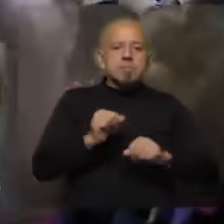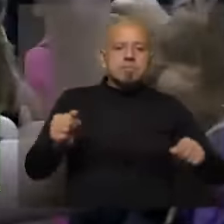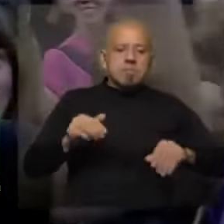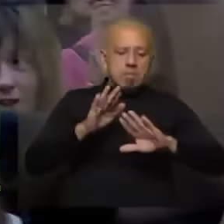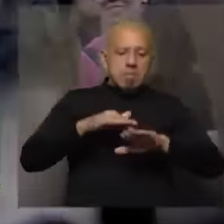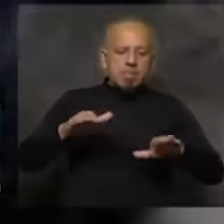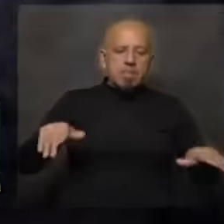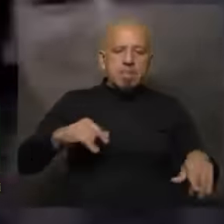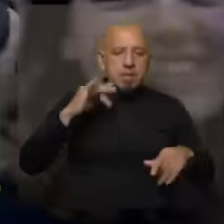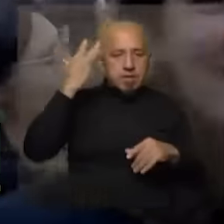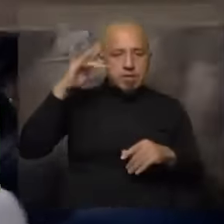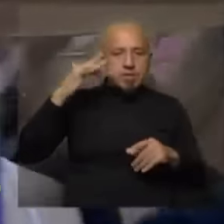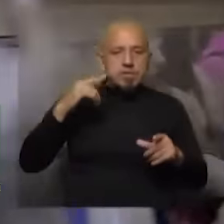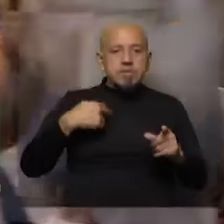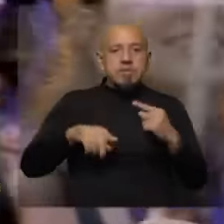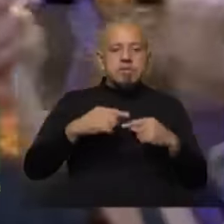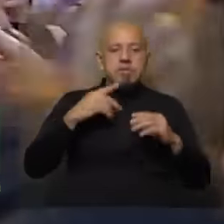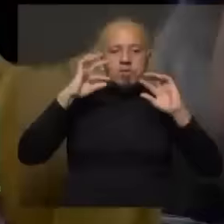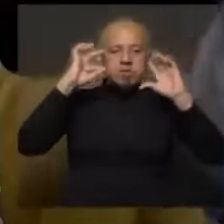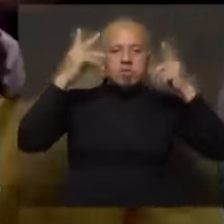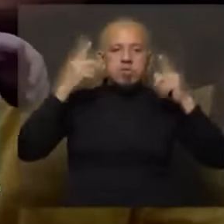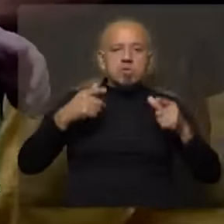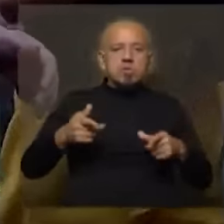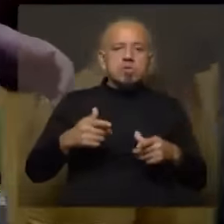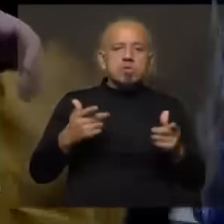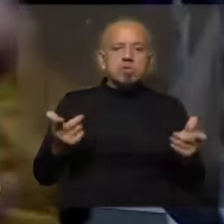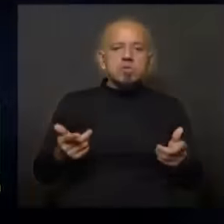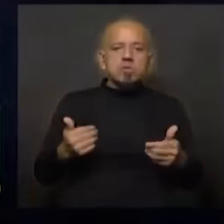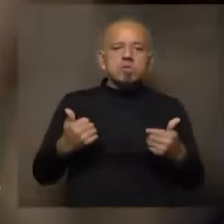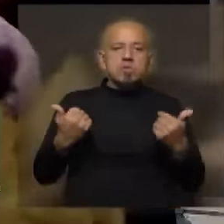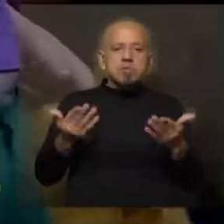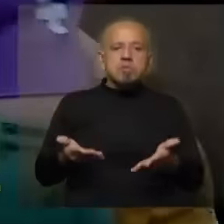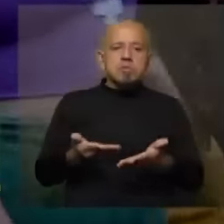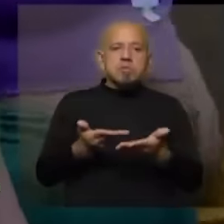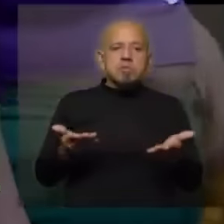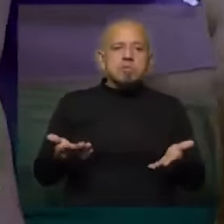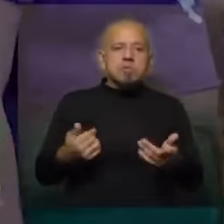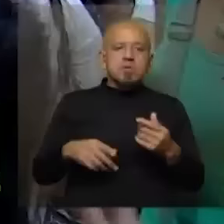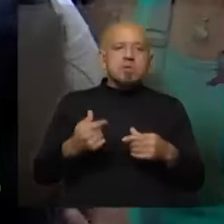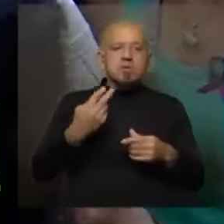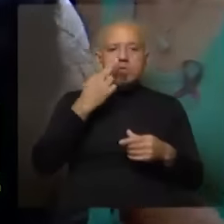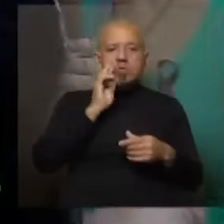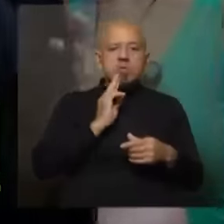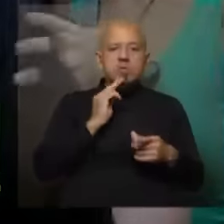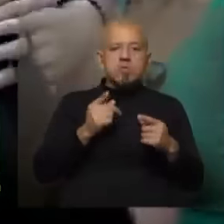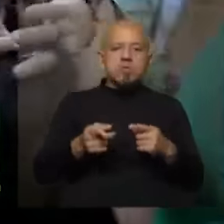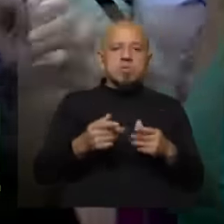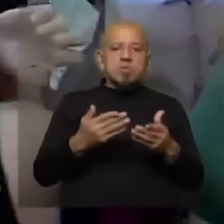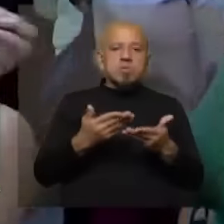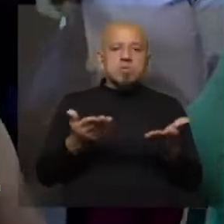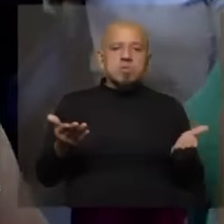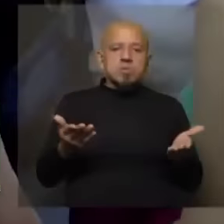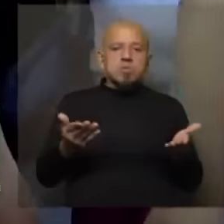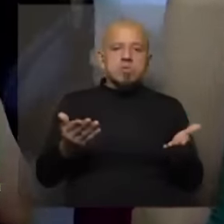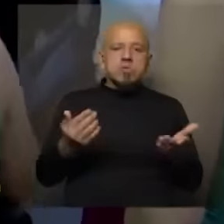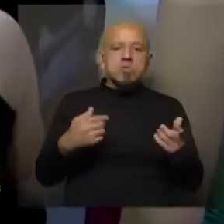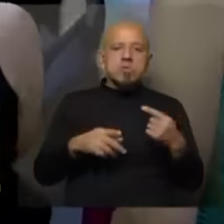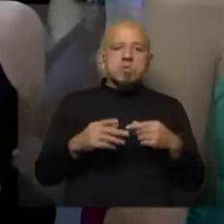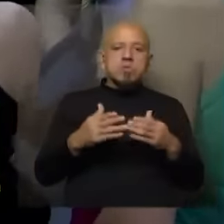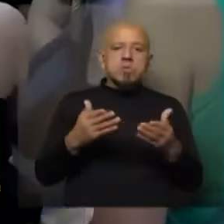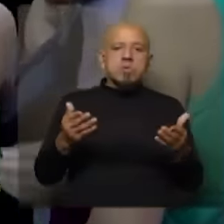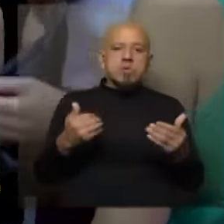niños y adolescentes en actos que promuevan la violencia, ni se contribuya a validar o reforzar conductas que contradigan los valores esenciales para el